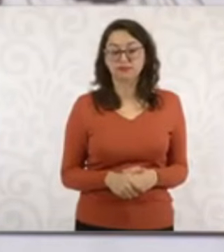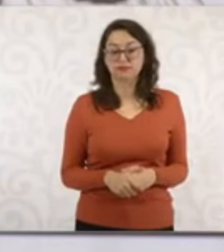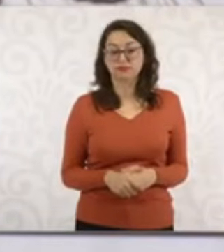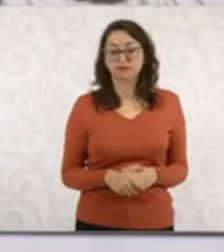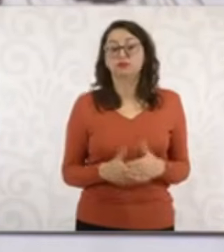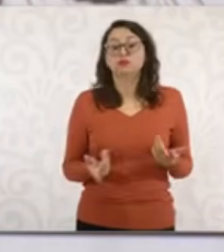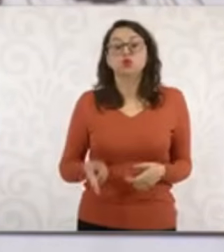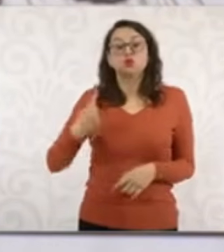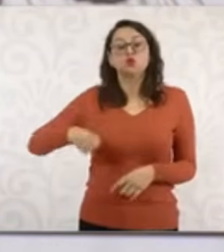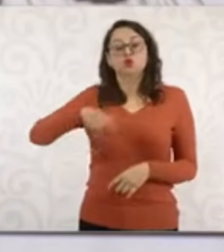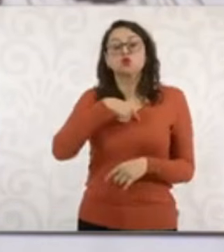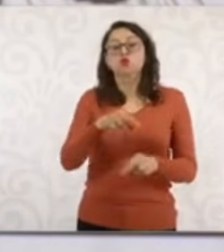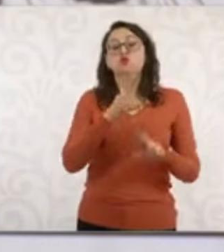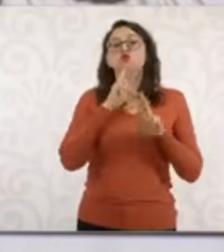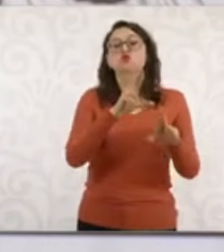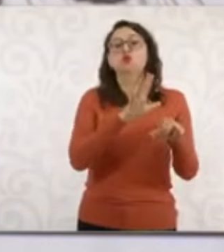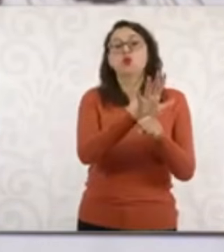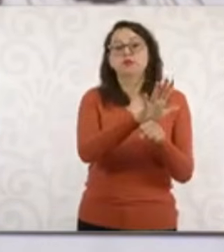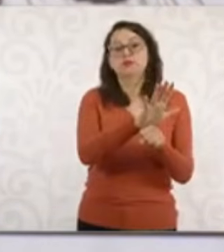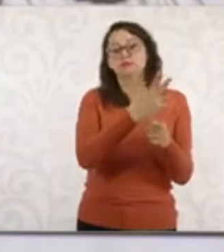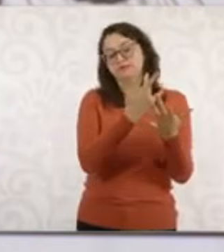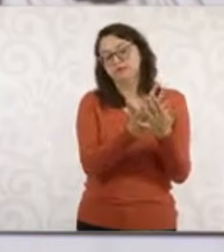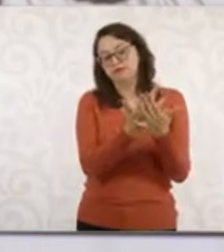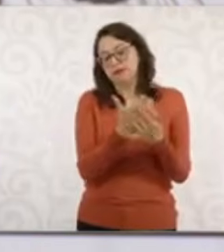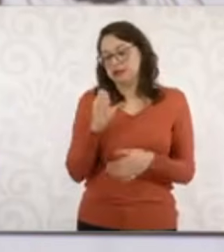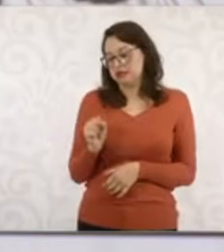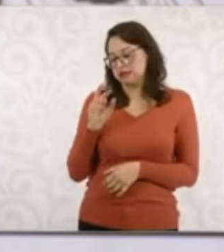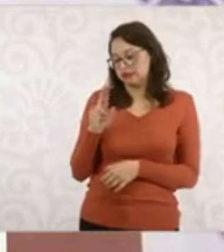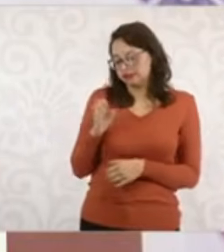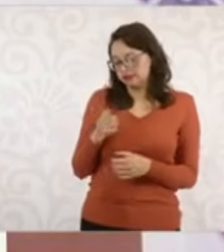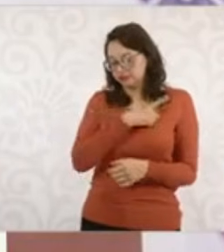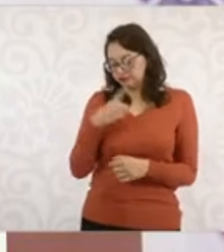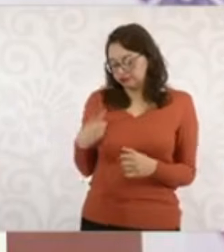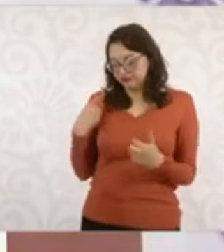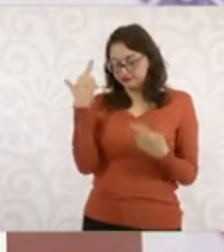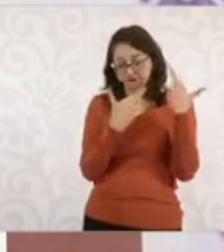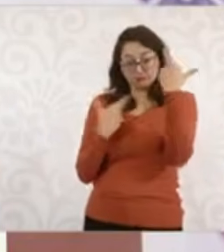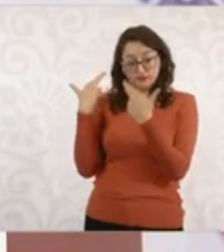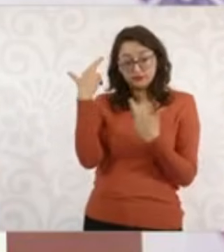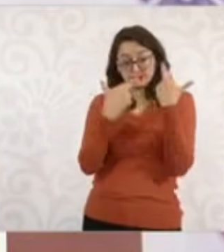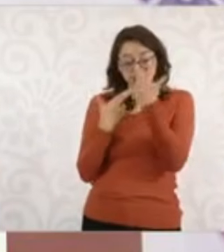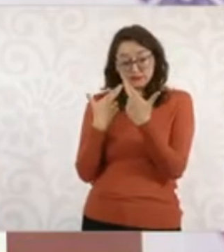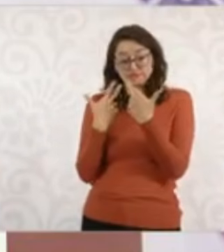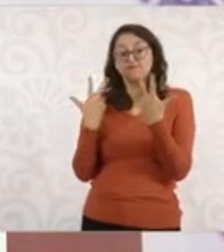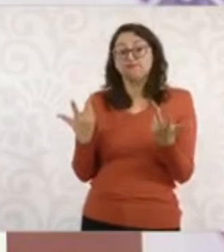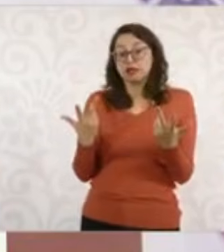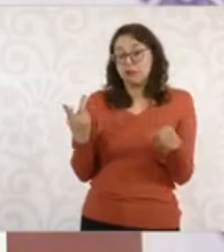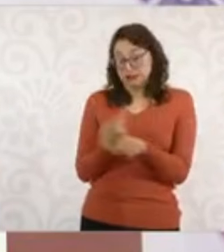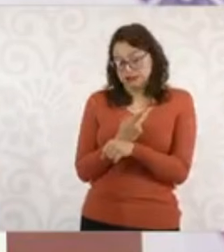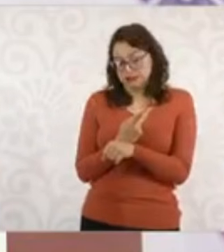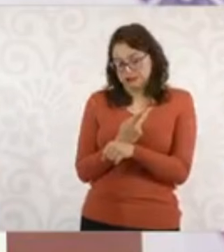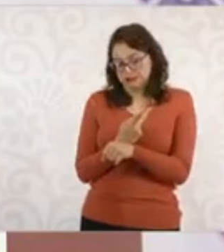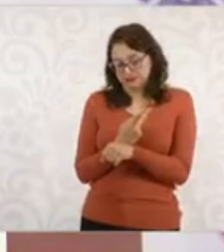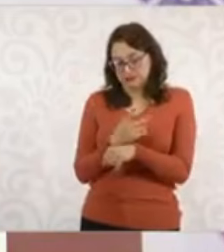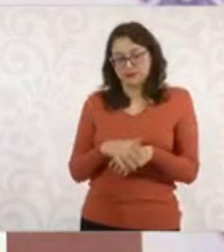la respuesta que dimos es que lo tenía que analizar la Secretaría de Relaciones Exteriores y tiene que ver con esta decisión. México es un país